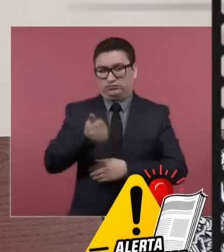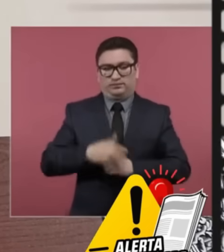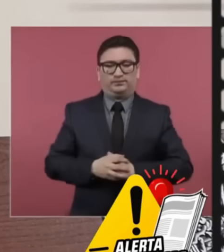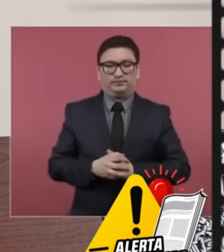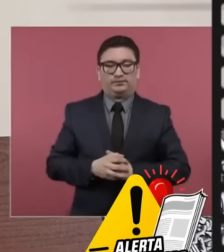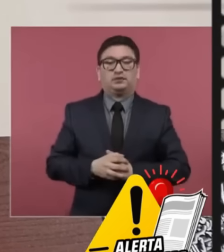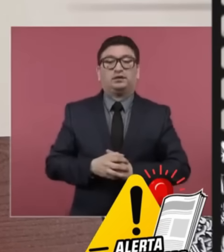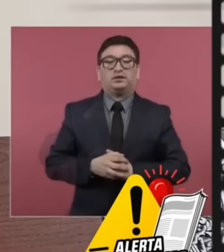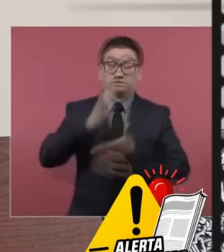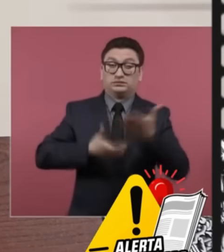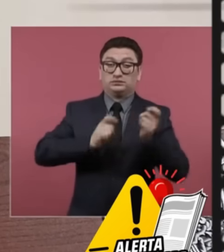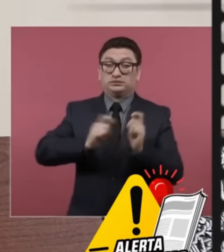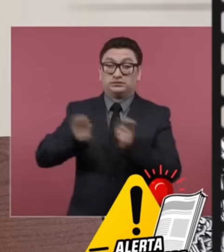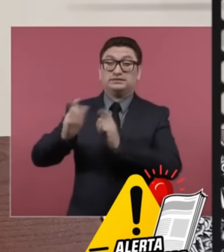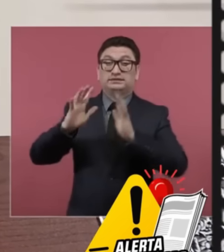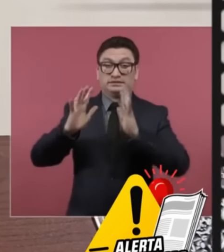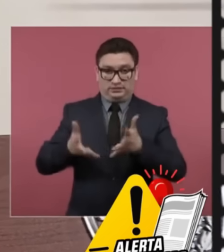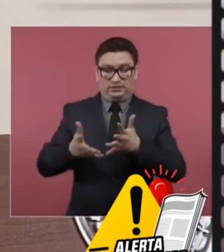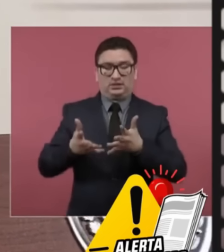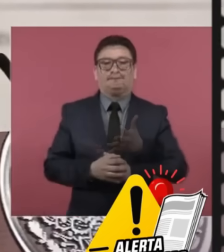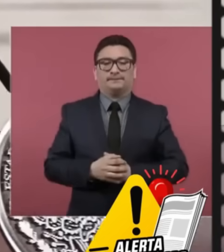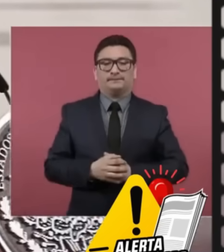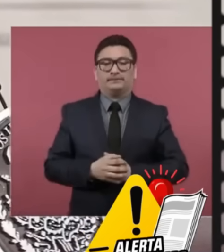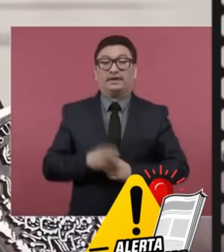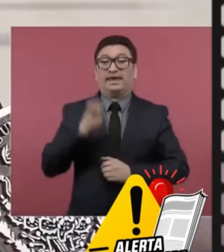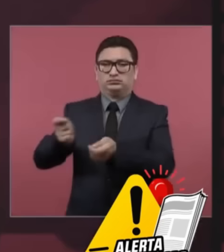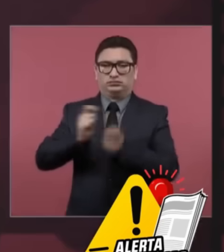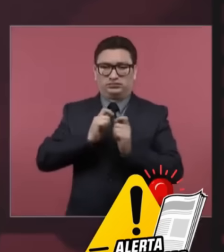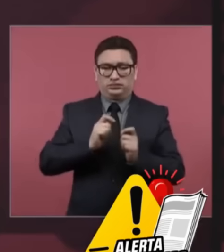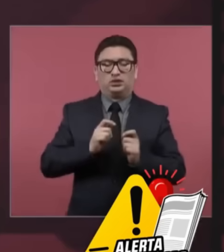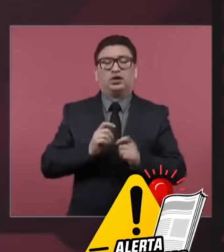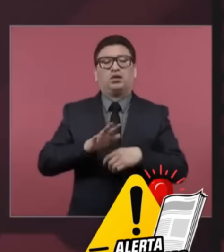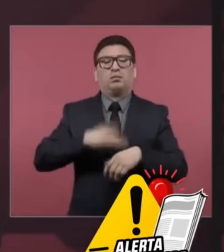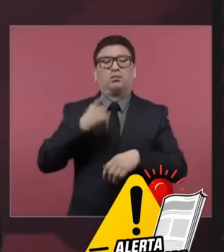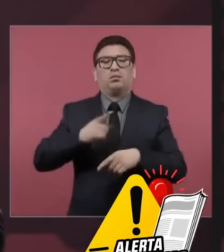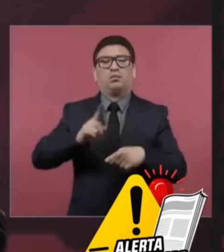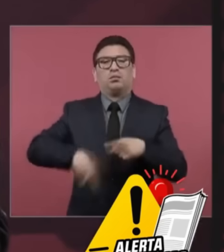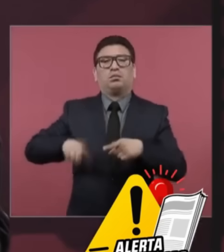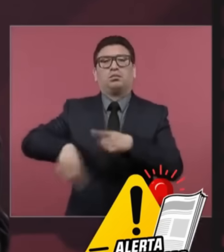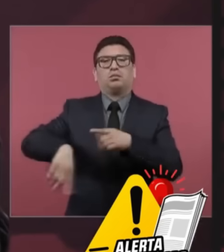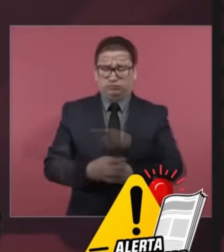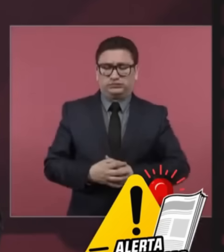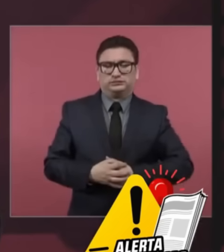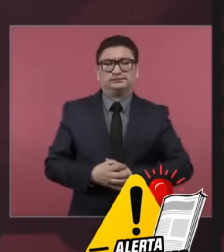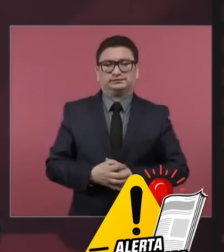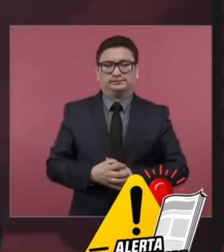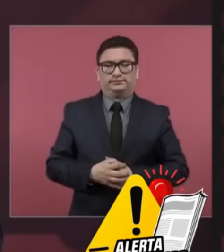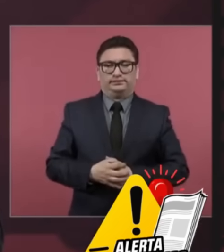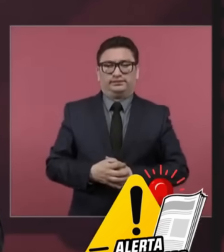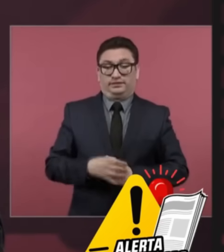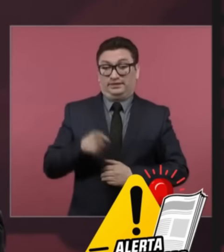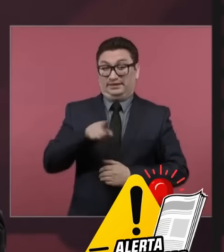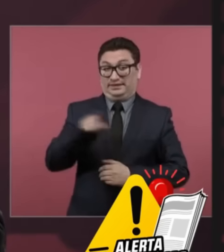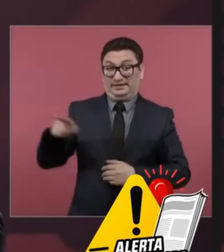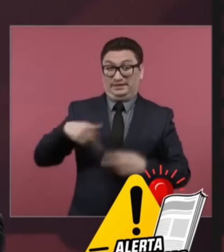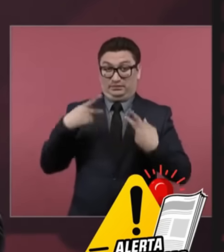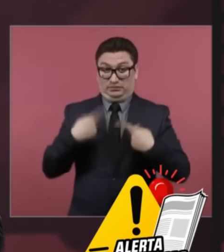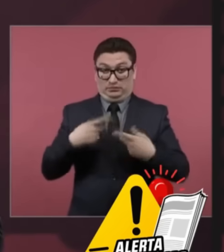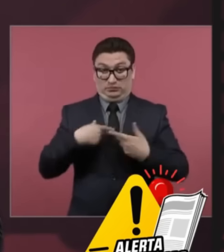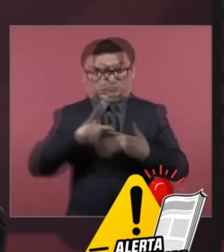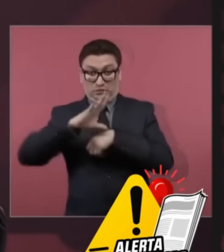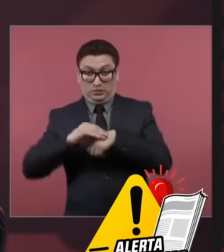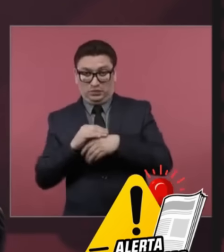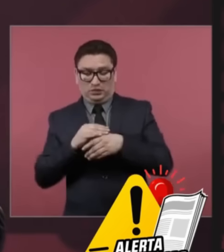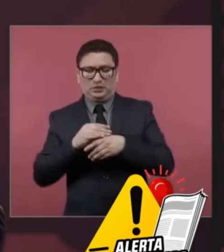concesiones que entregaron las están devolviendo, las están cancelando los que obtuvieron esas